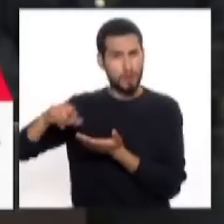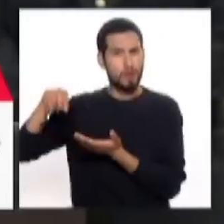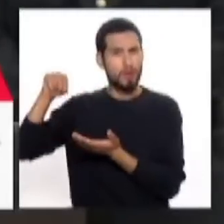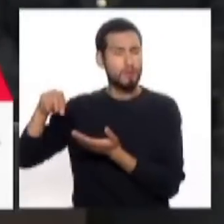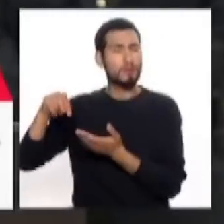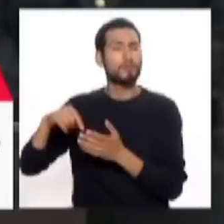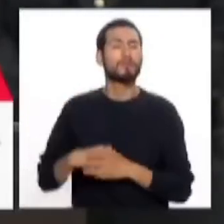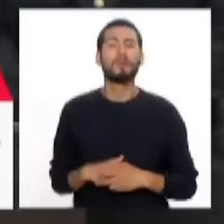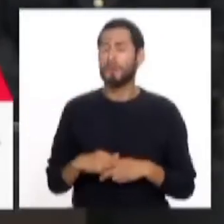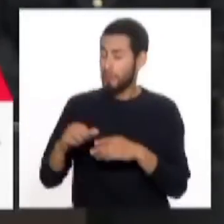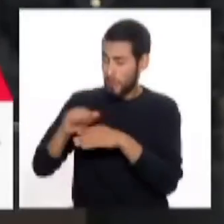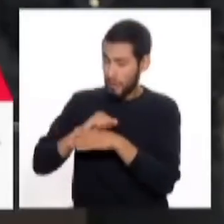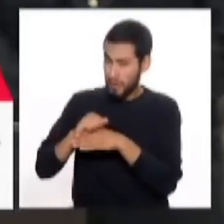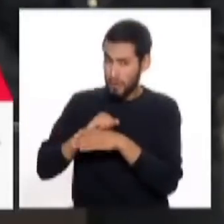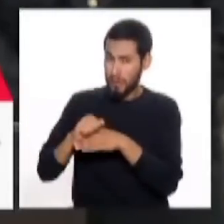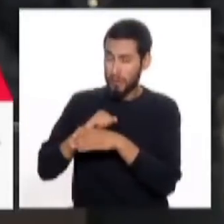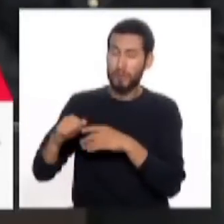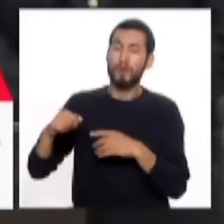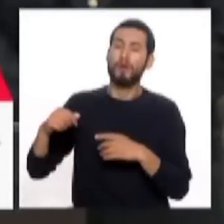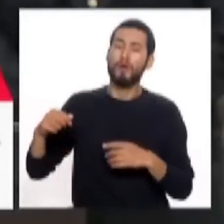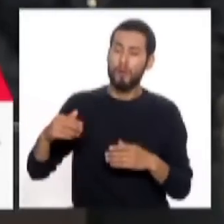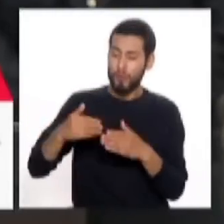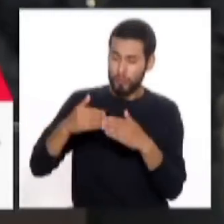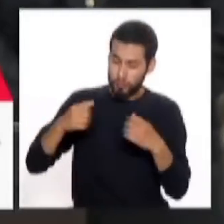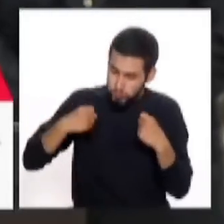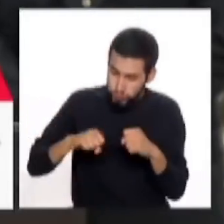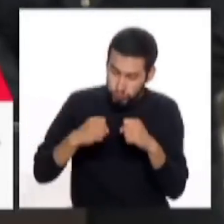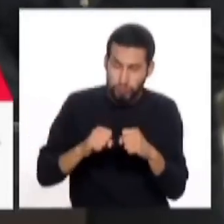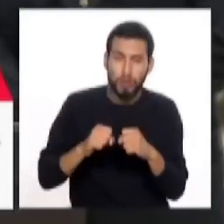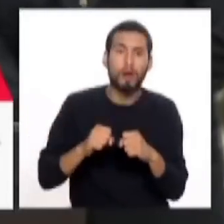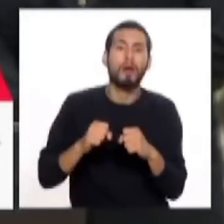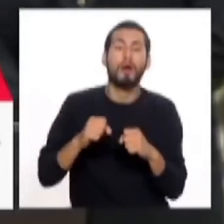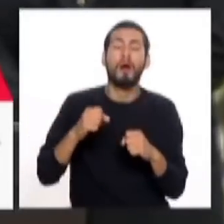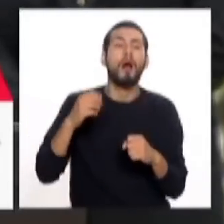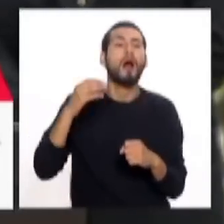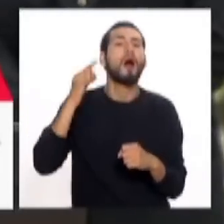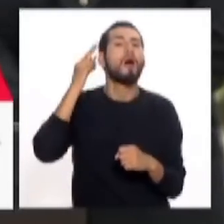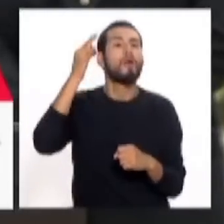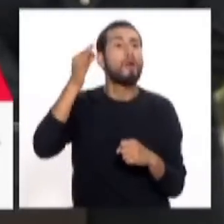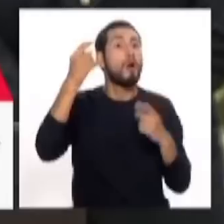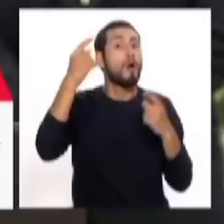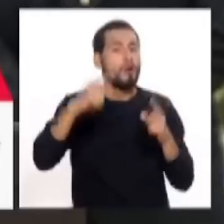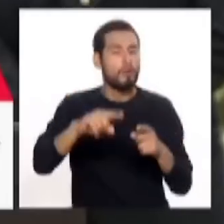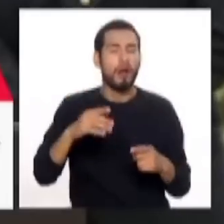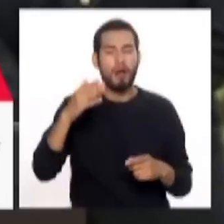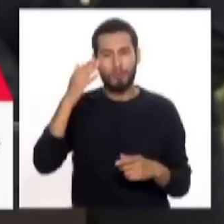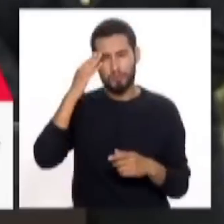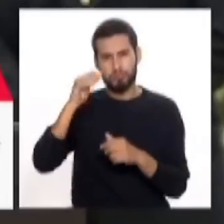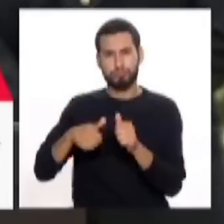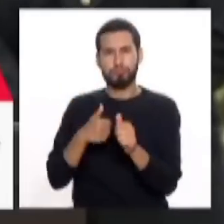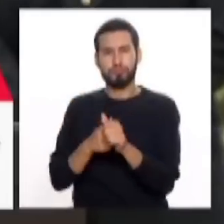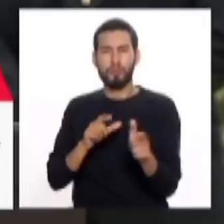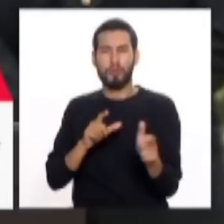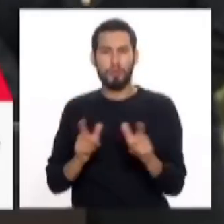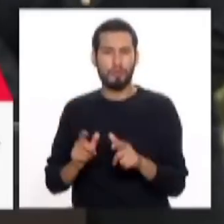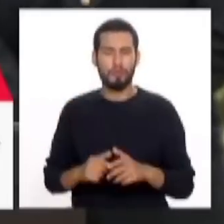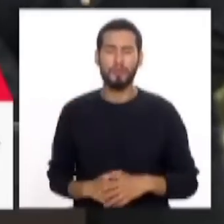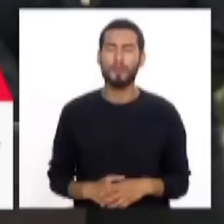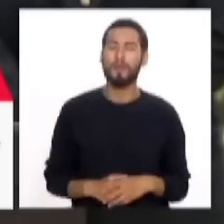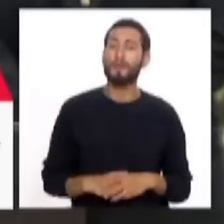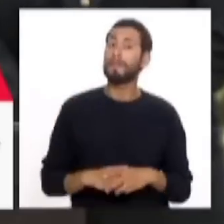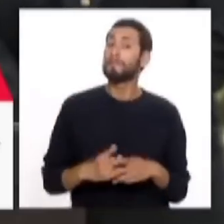práctica durante el entrenamiento a fin de prevenir la probabilidad de algún incidente. Contaremos